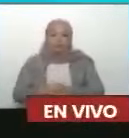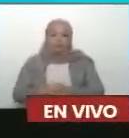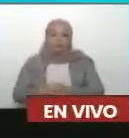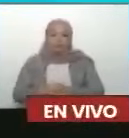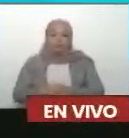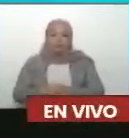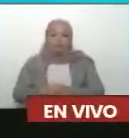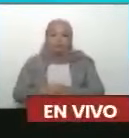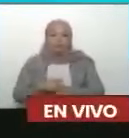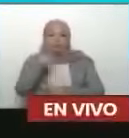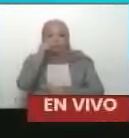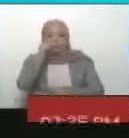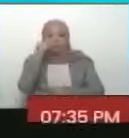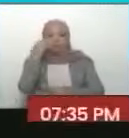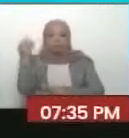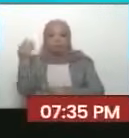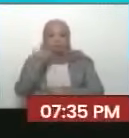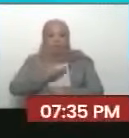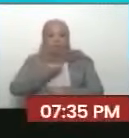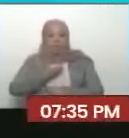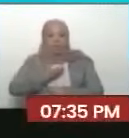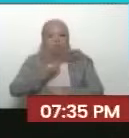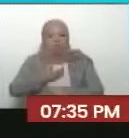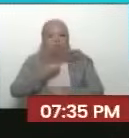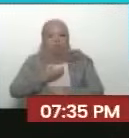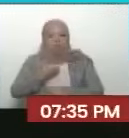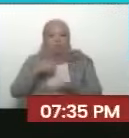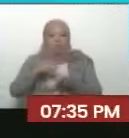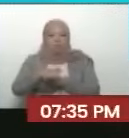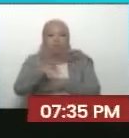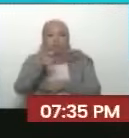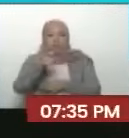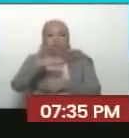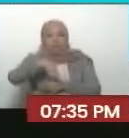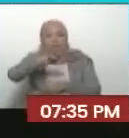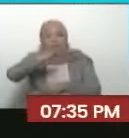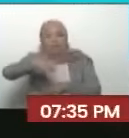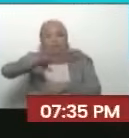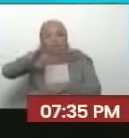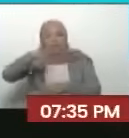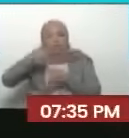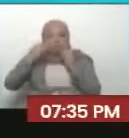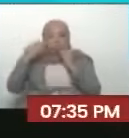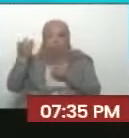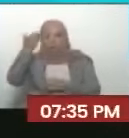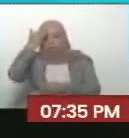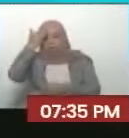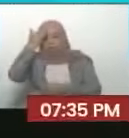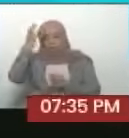Andrés Eugenio Aular, alcalde de San Sebastián de los Reyes.